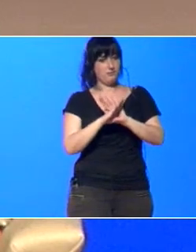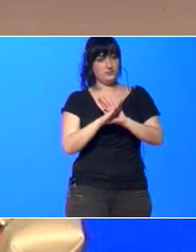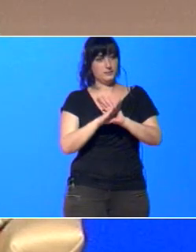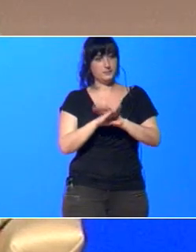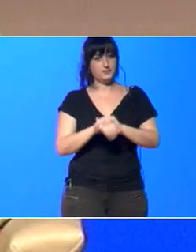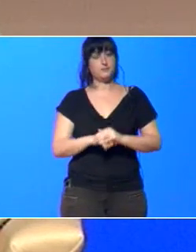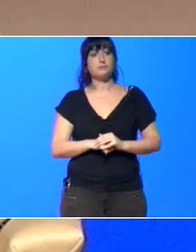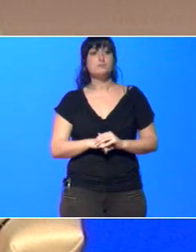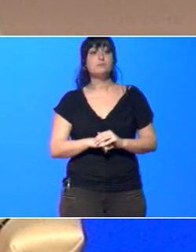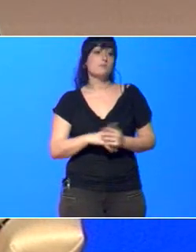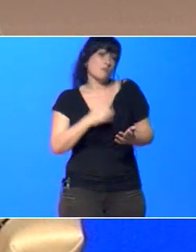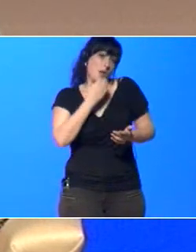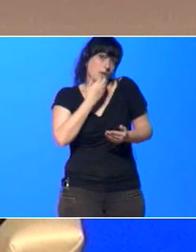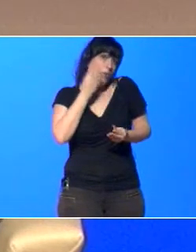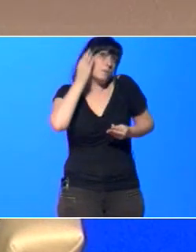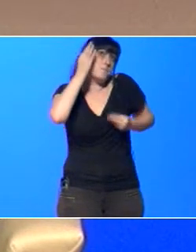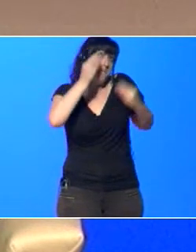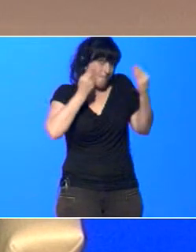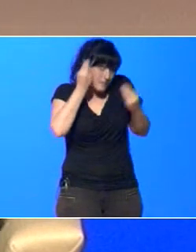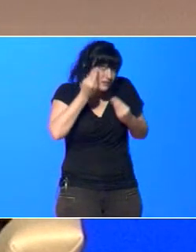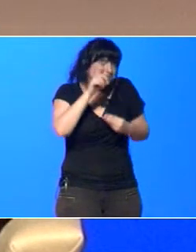Creo que, por ejemplo, también